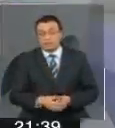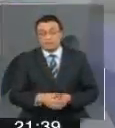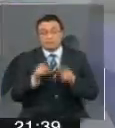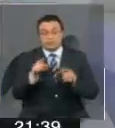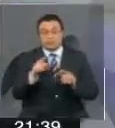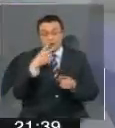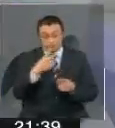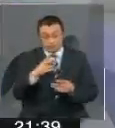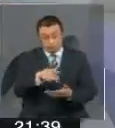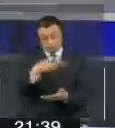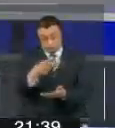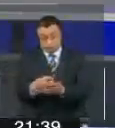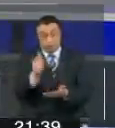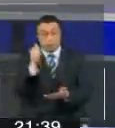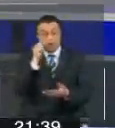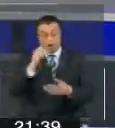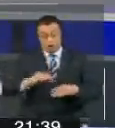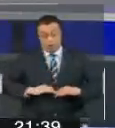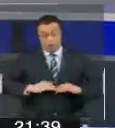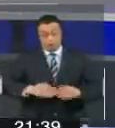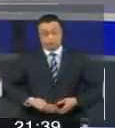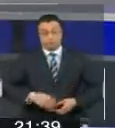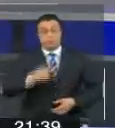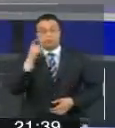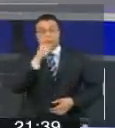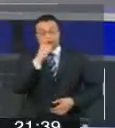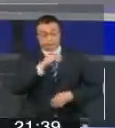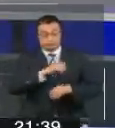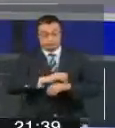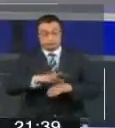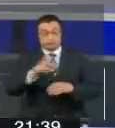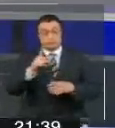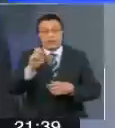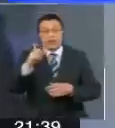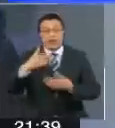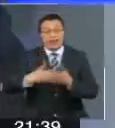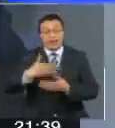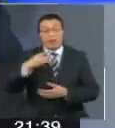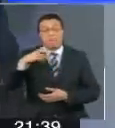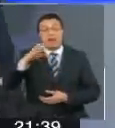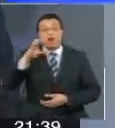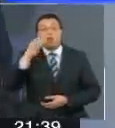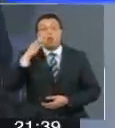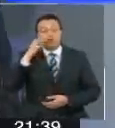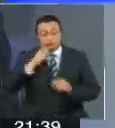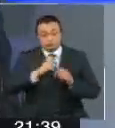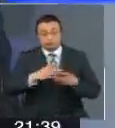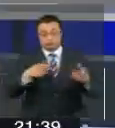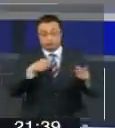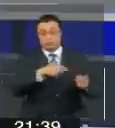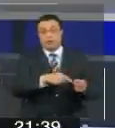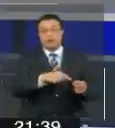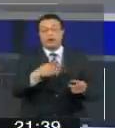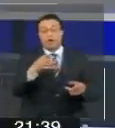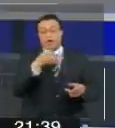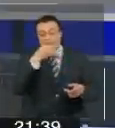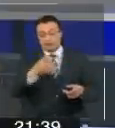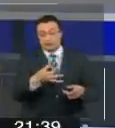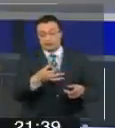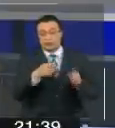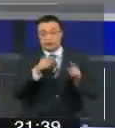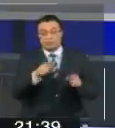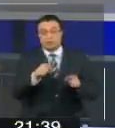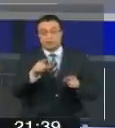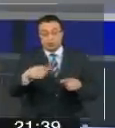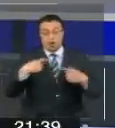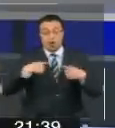la vio en el suelo, una mujer embarazada, desangrando. Es una entrevista que dio al Mercurio, una de las pocas, sino casi la única que ha dado. Y dice que con